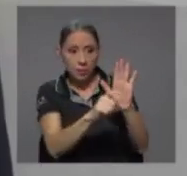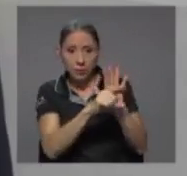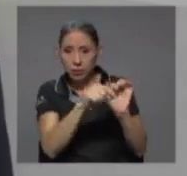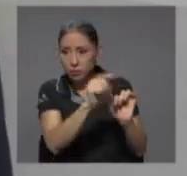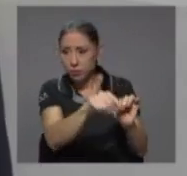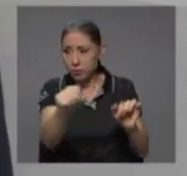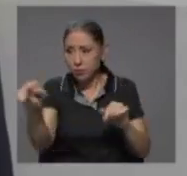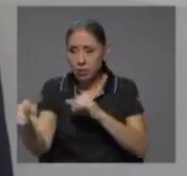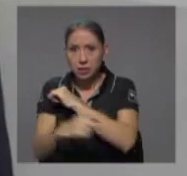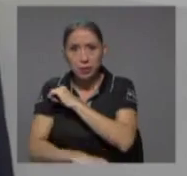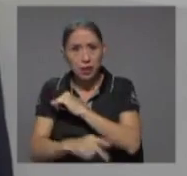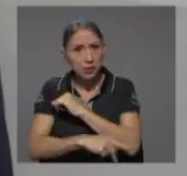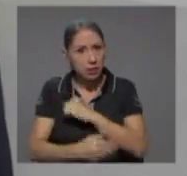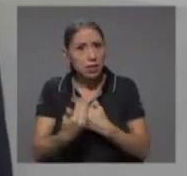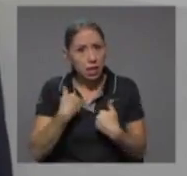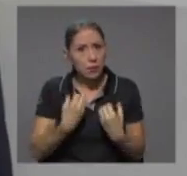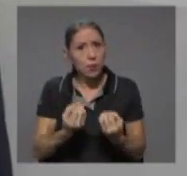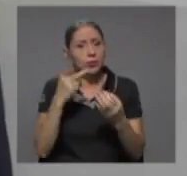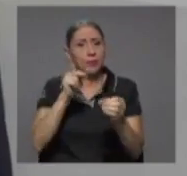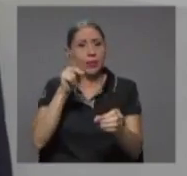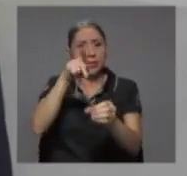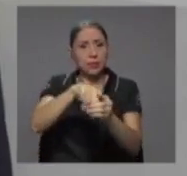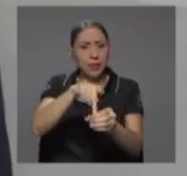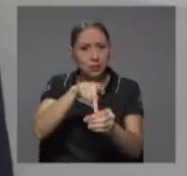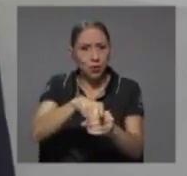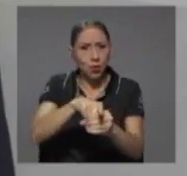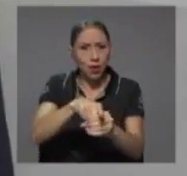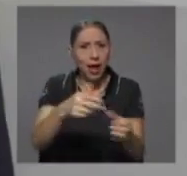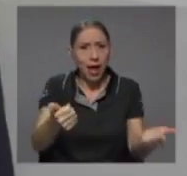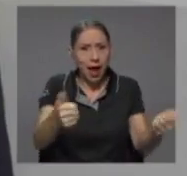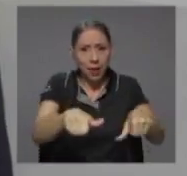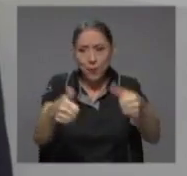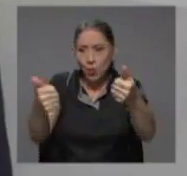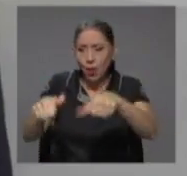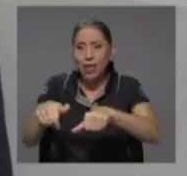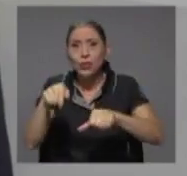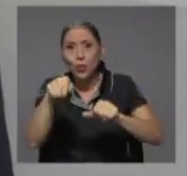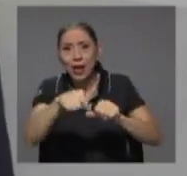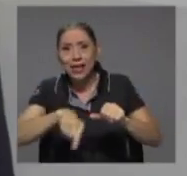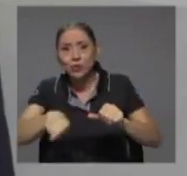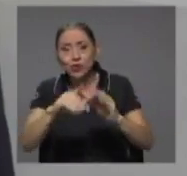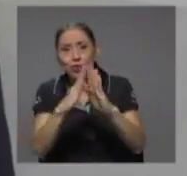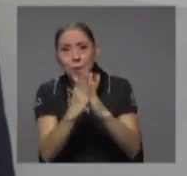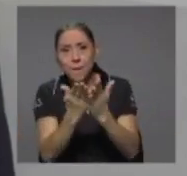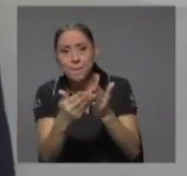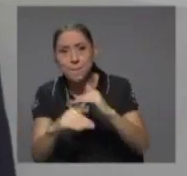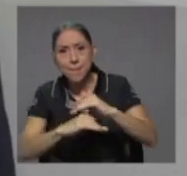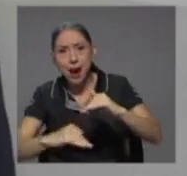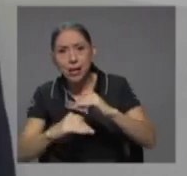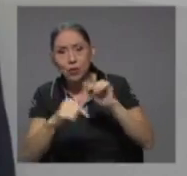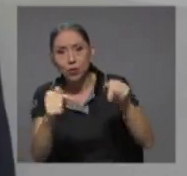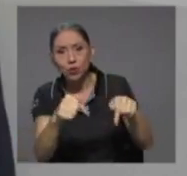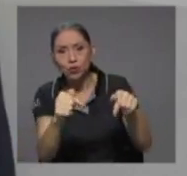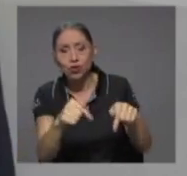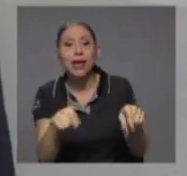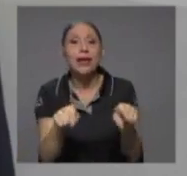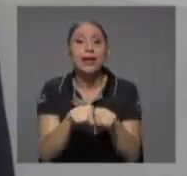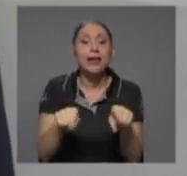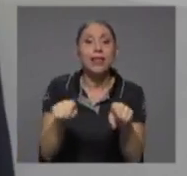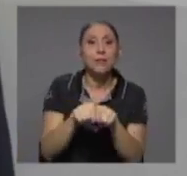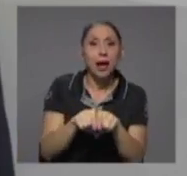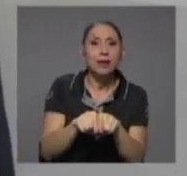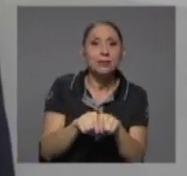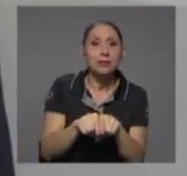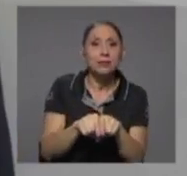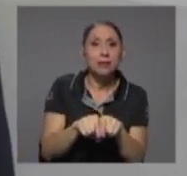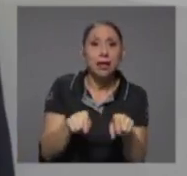inclusive aprobando estos marcos, y además lo que es, tienen estos